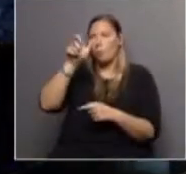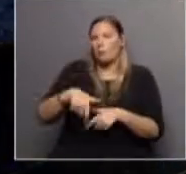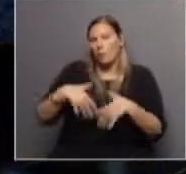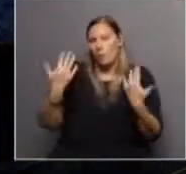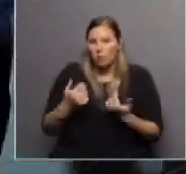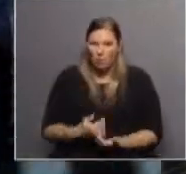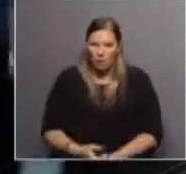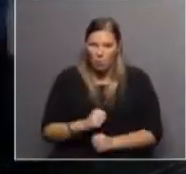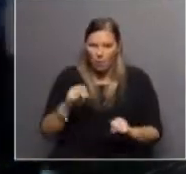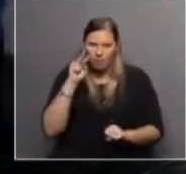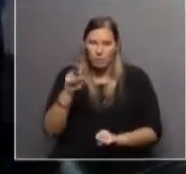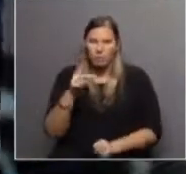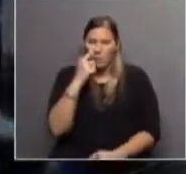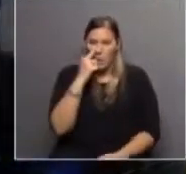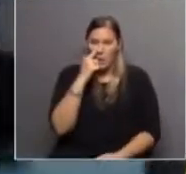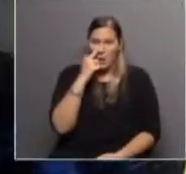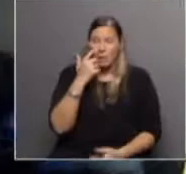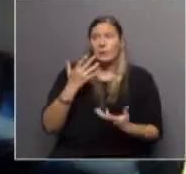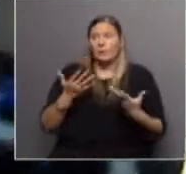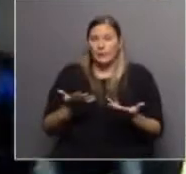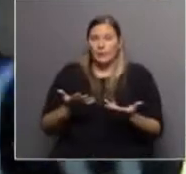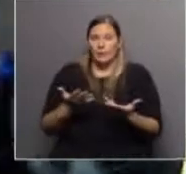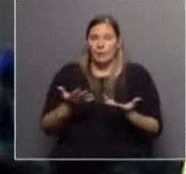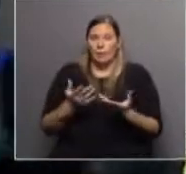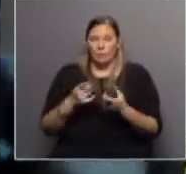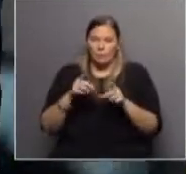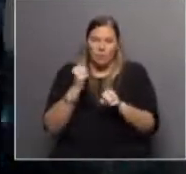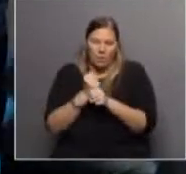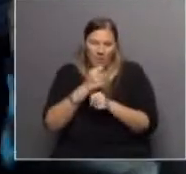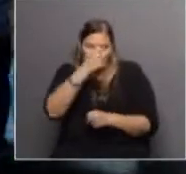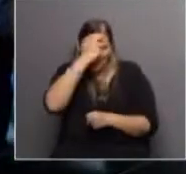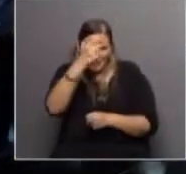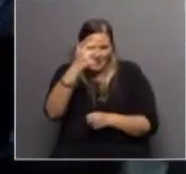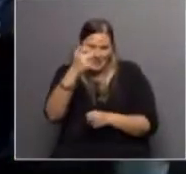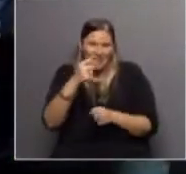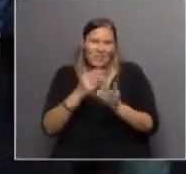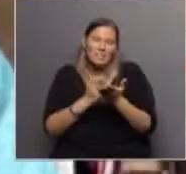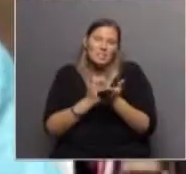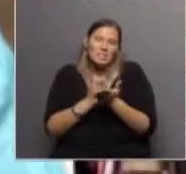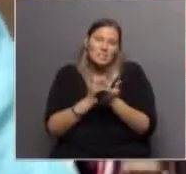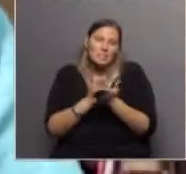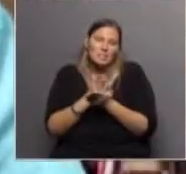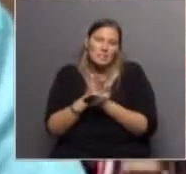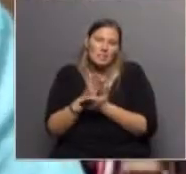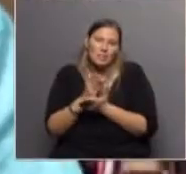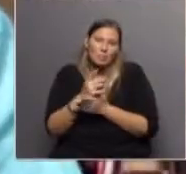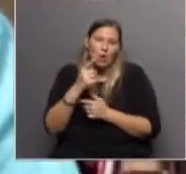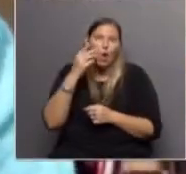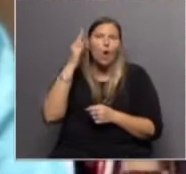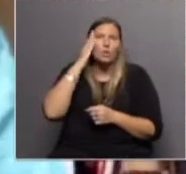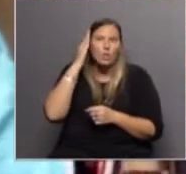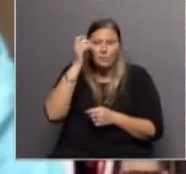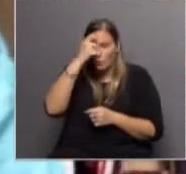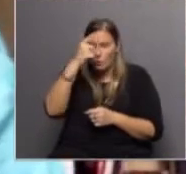otro día? A ver, en realidad cuando uno hace ciencia siempre es buscando, cuando aportás conocimiento